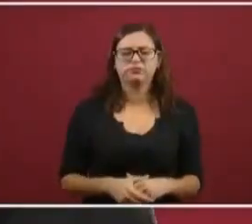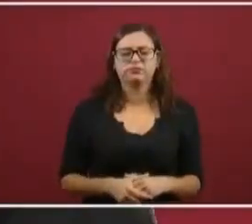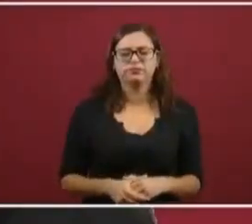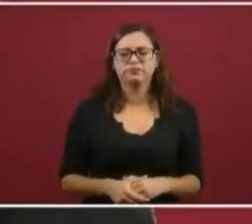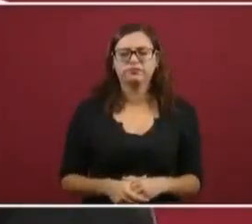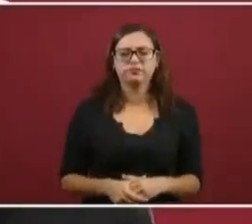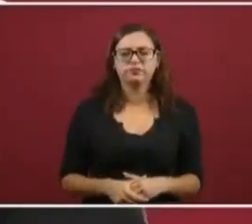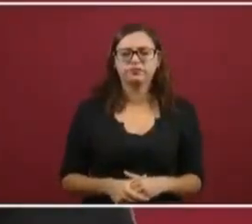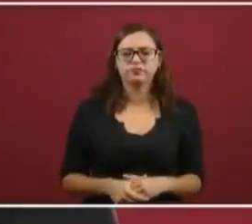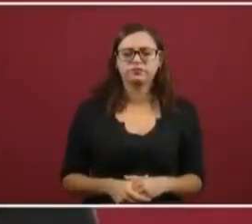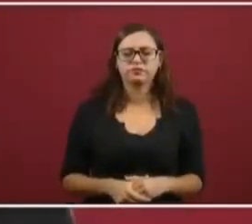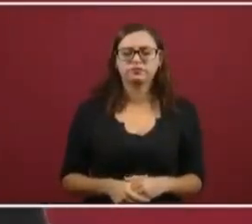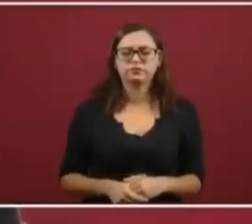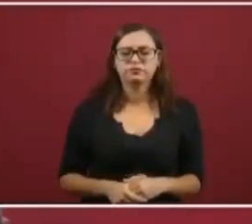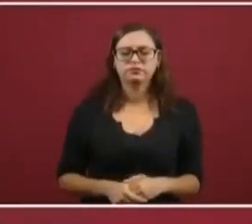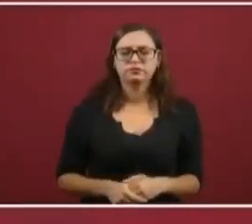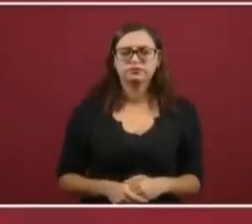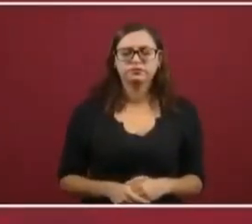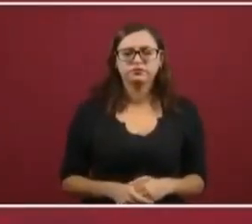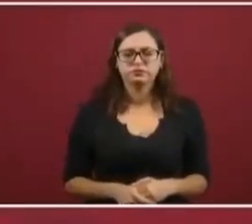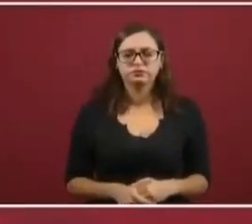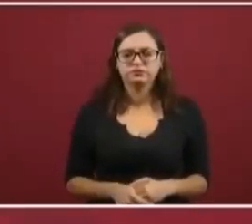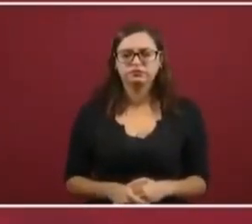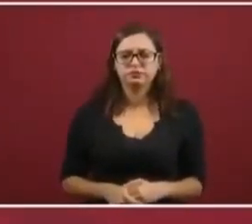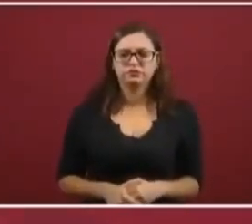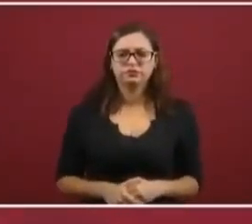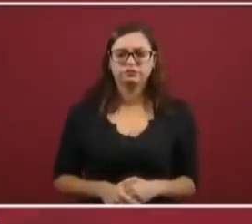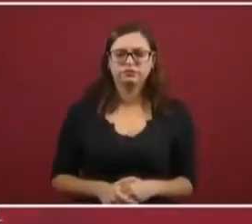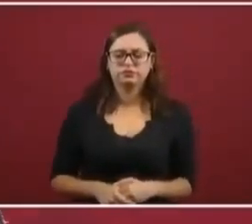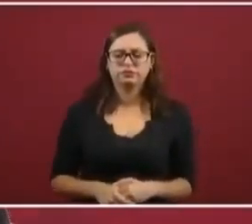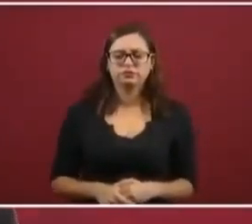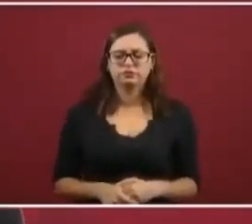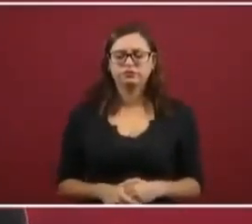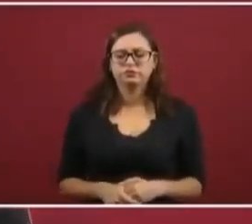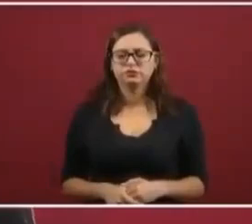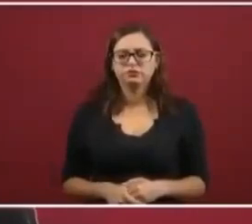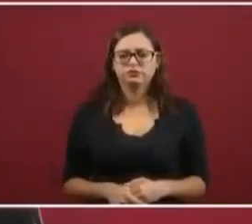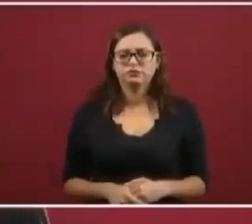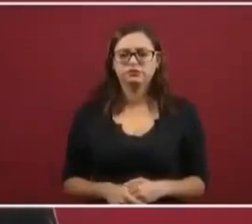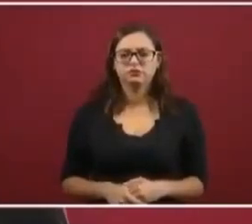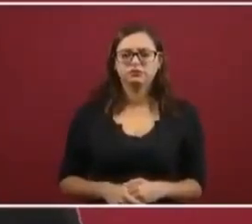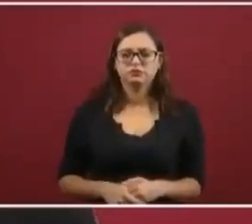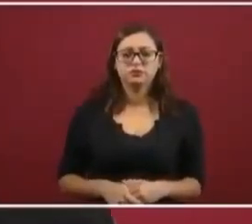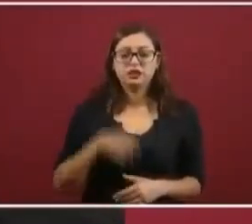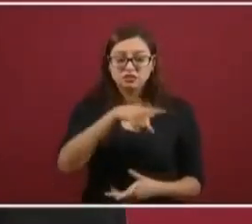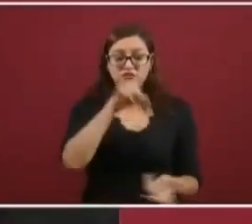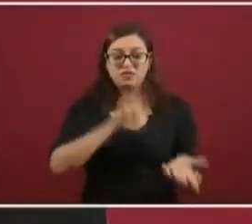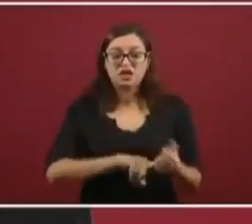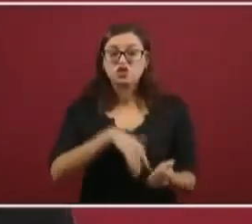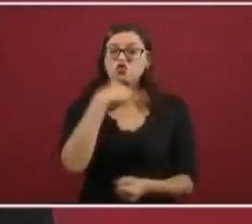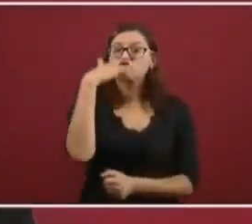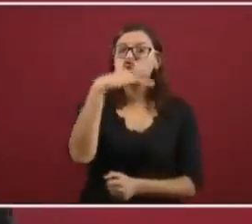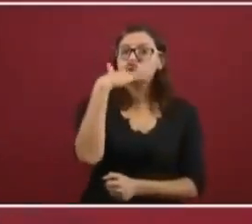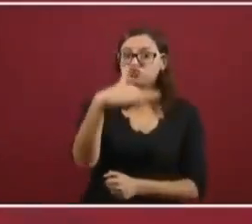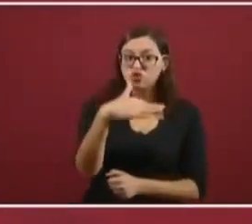que se den a conocer las denuncias presentadas de corrupción